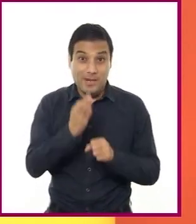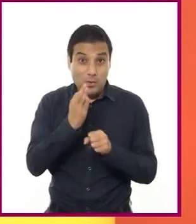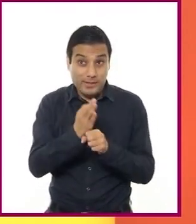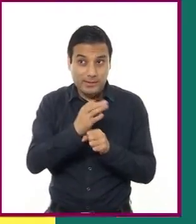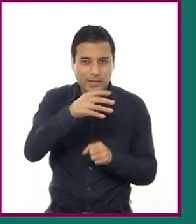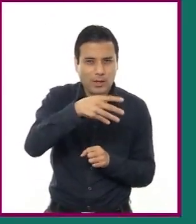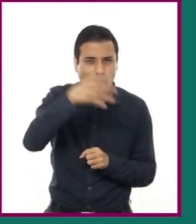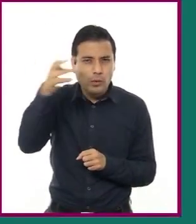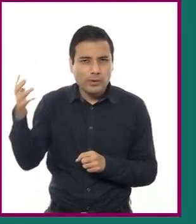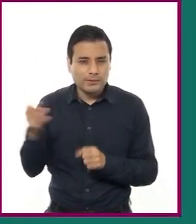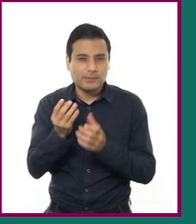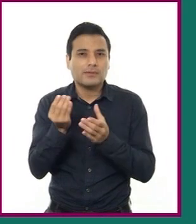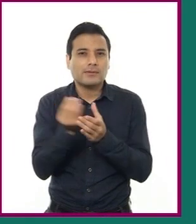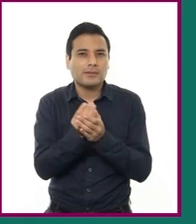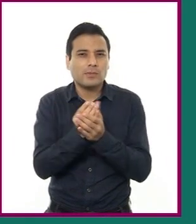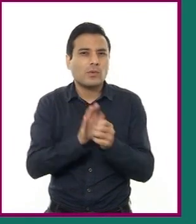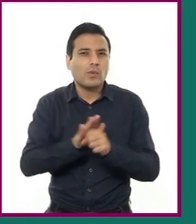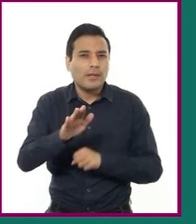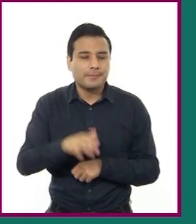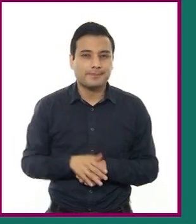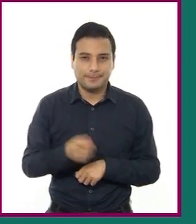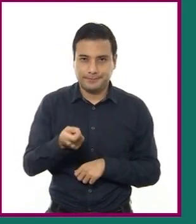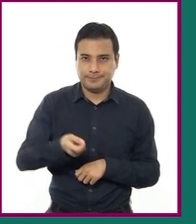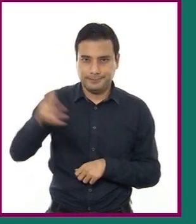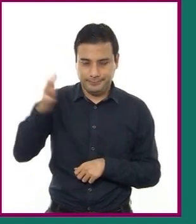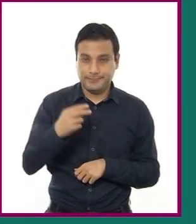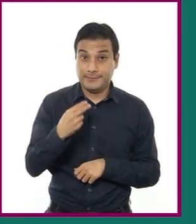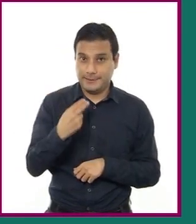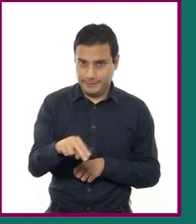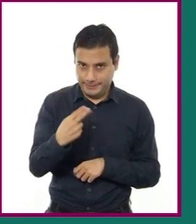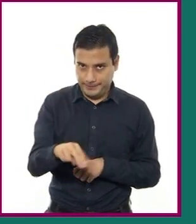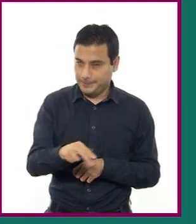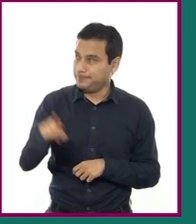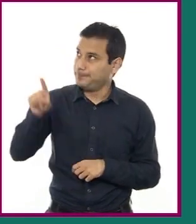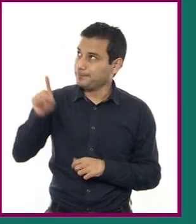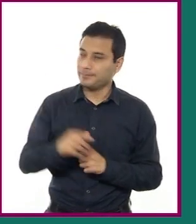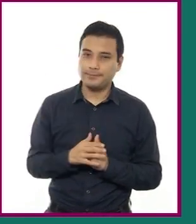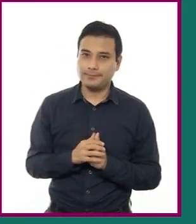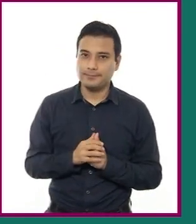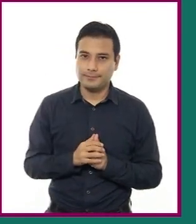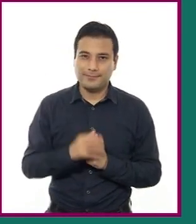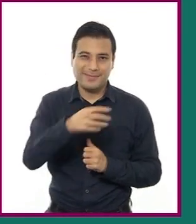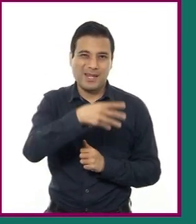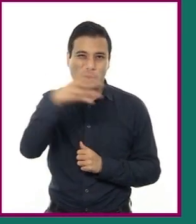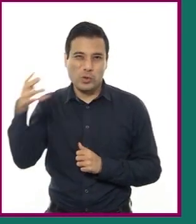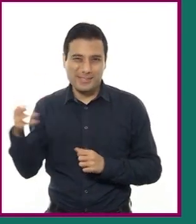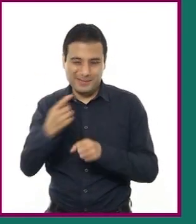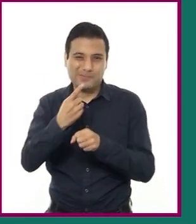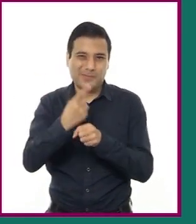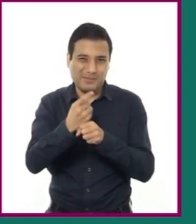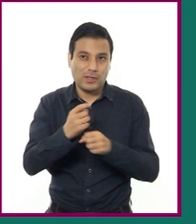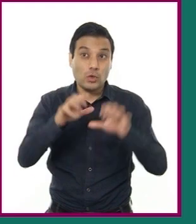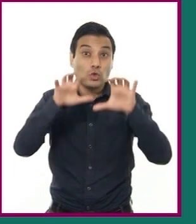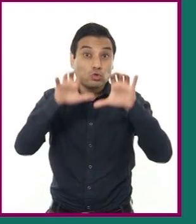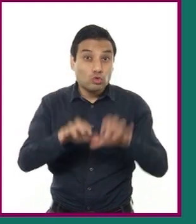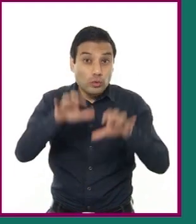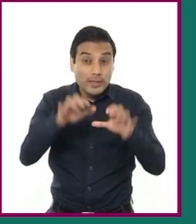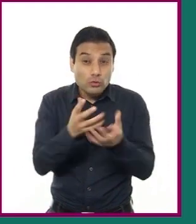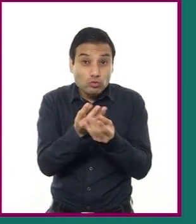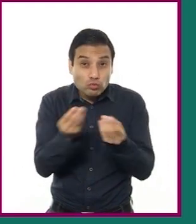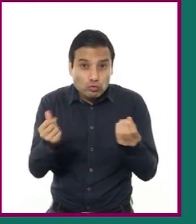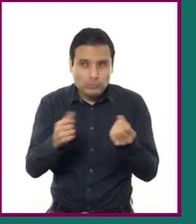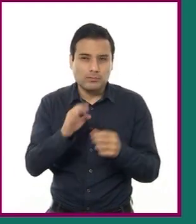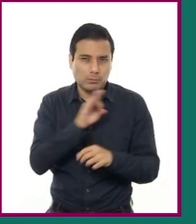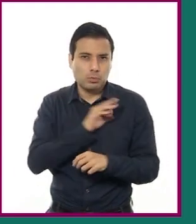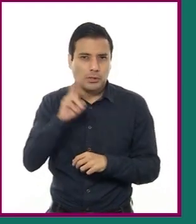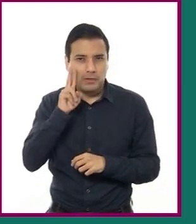hablando se le conoce con el nombre de arco iris primario y además de aparecer después de una lluvia, se le puede observar